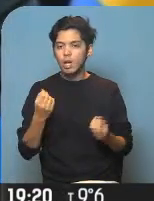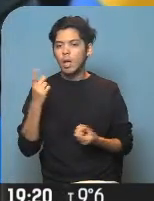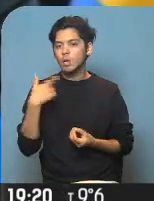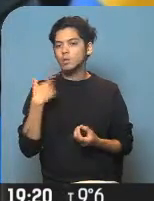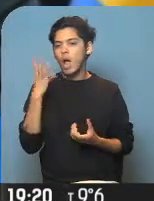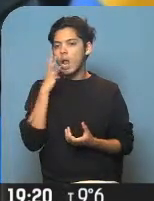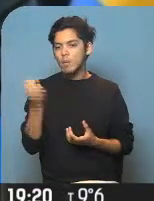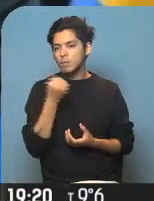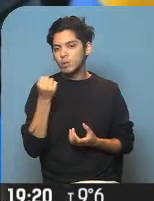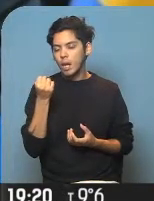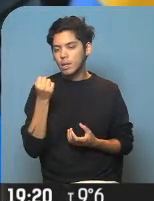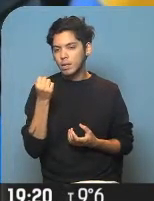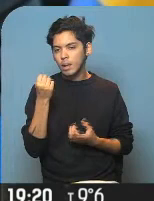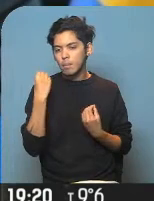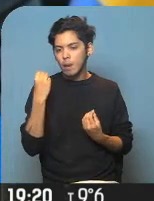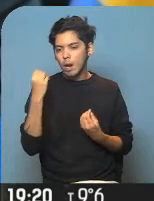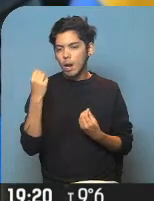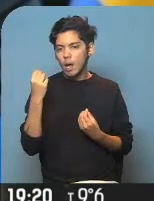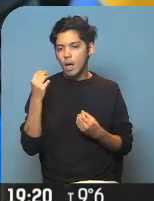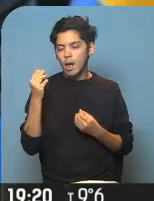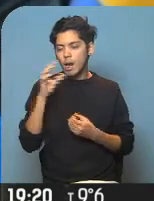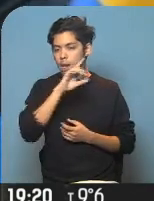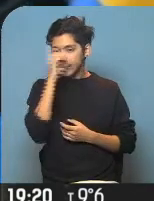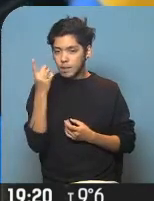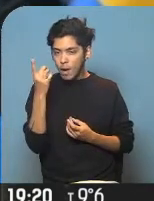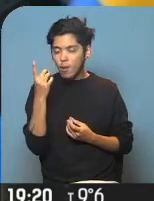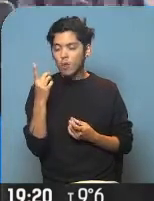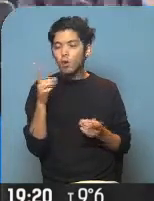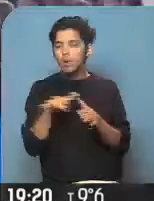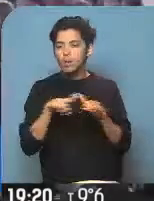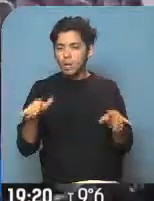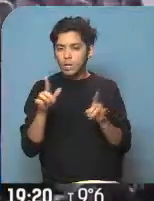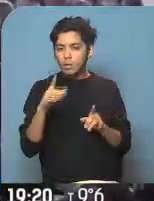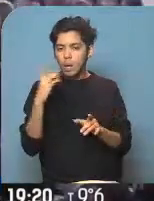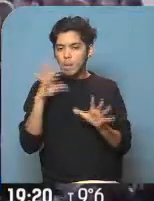condición indispensable para la estabilidad, la paz y el desarrollo de nuestra región.